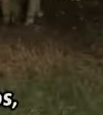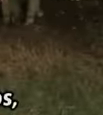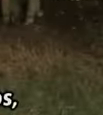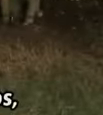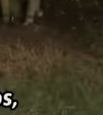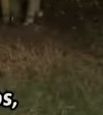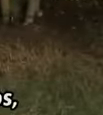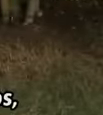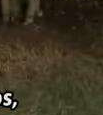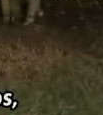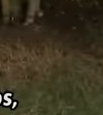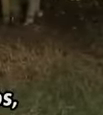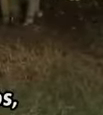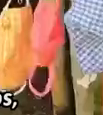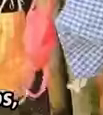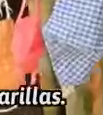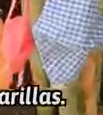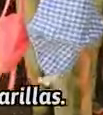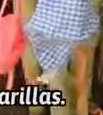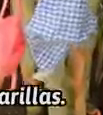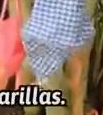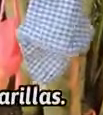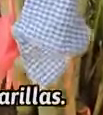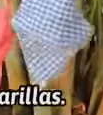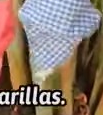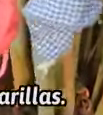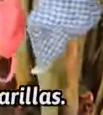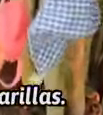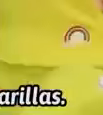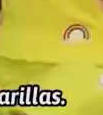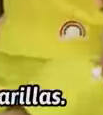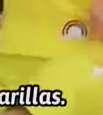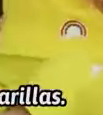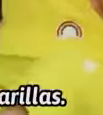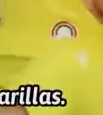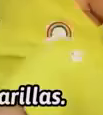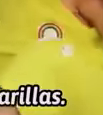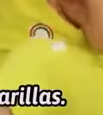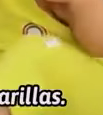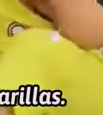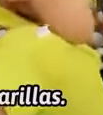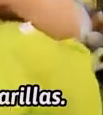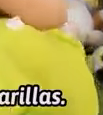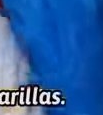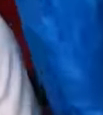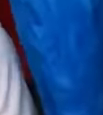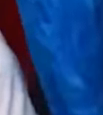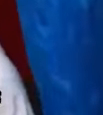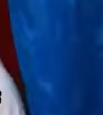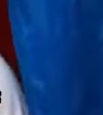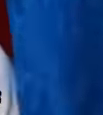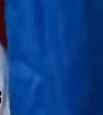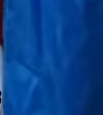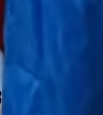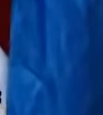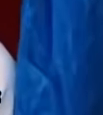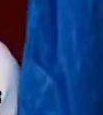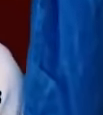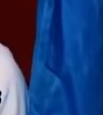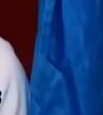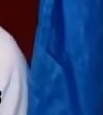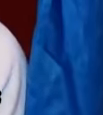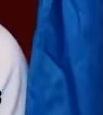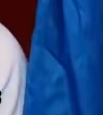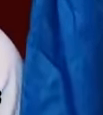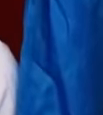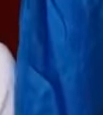Papá, ¿y qué tal si pensamos en las cosas buenas de las mascarillas? Por ejemplo, no